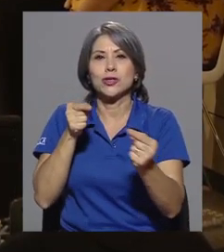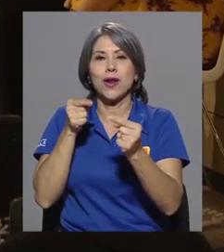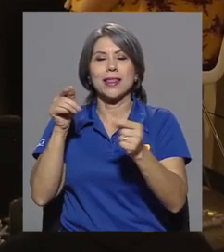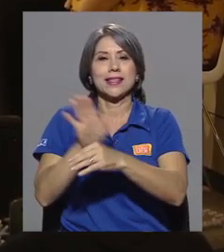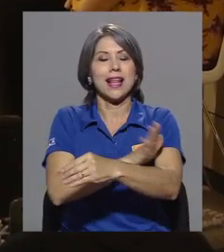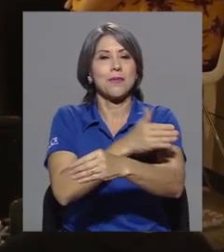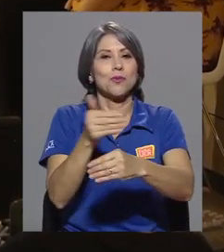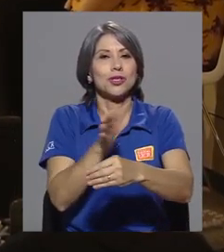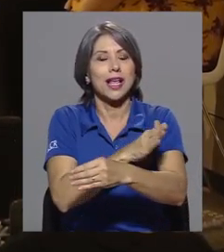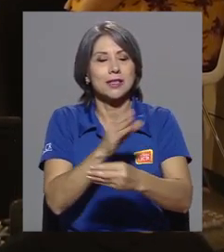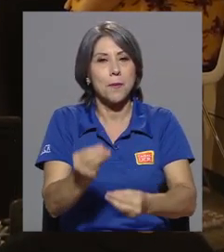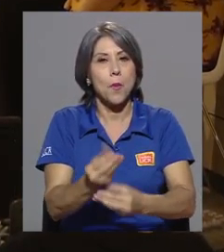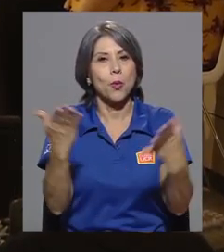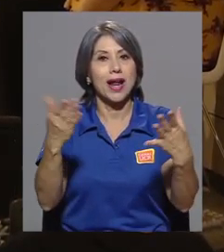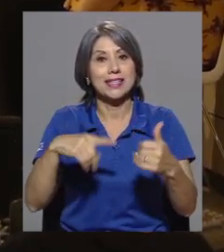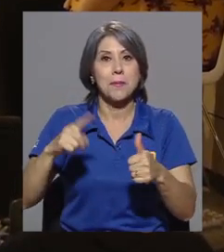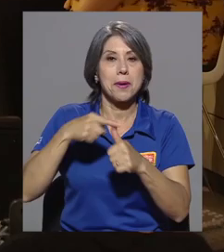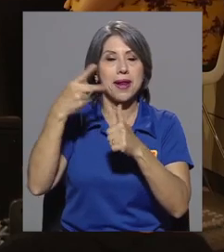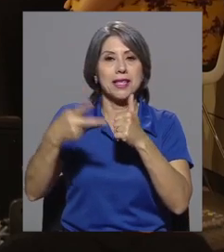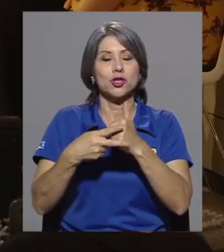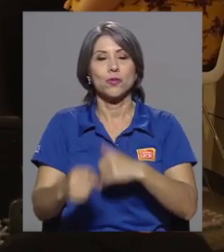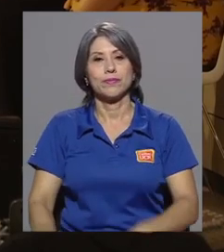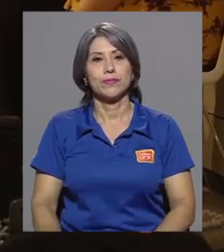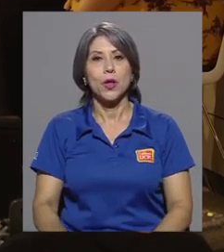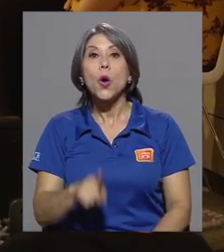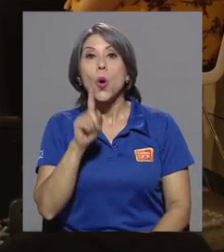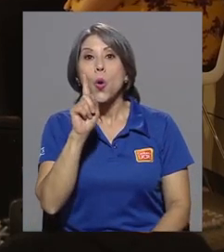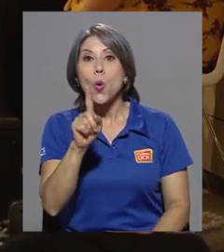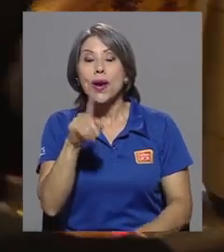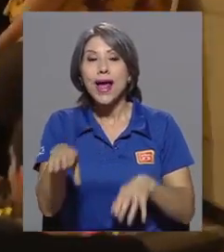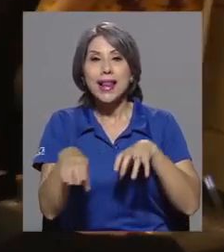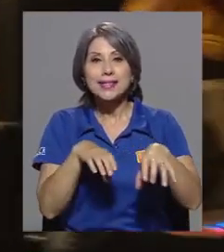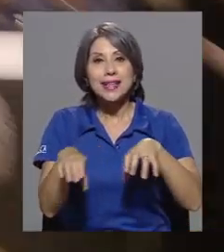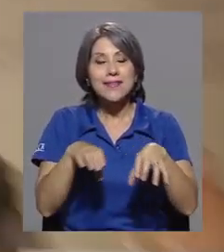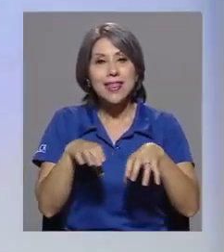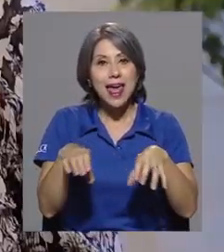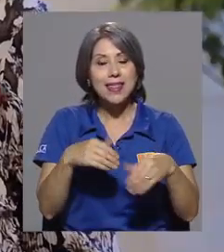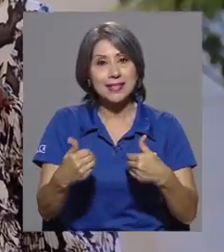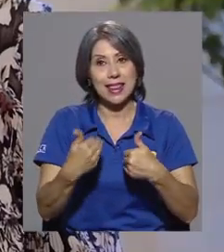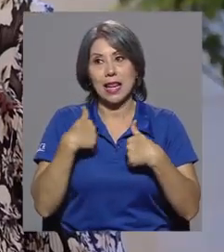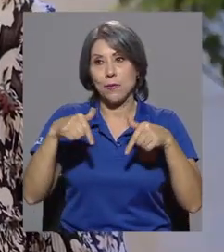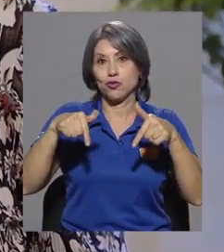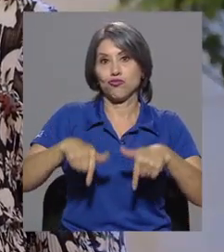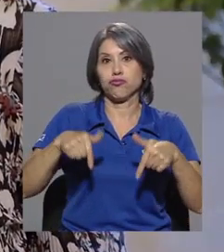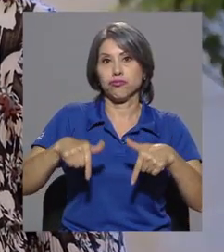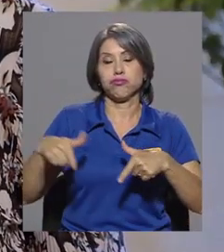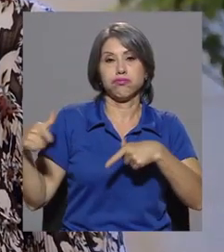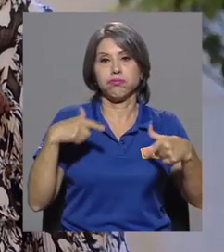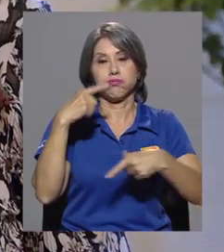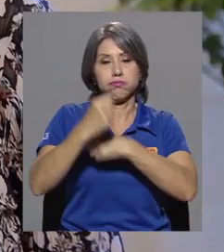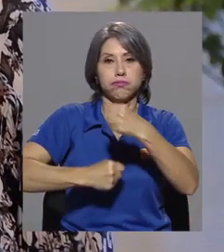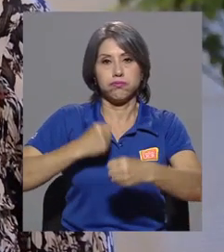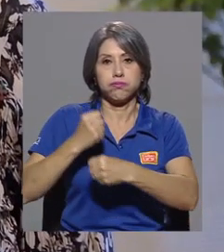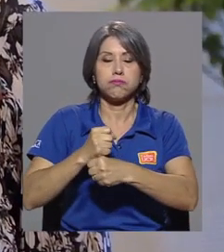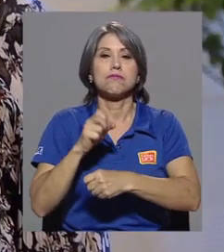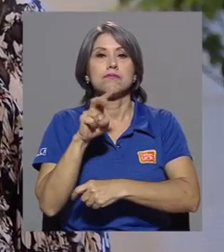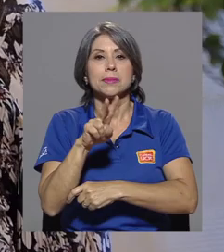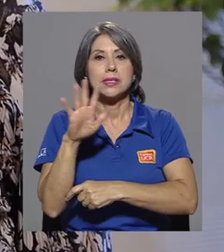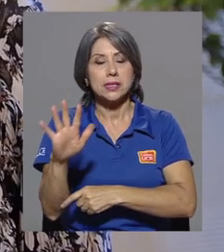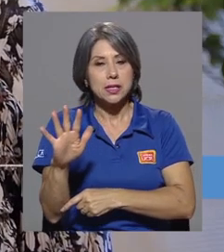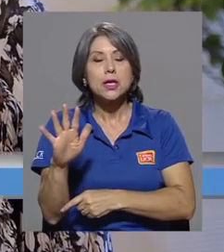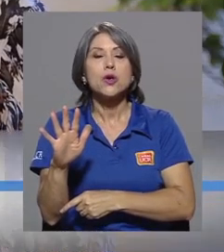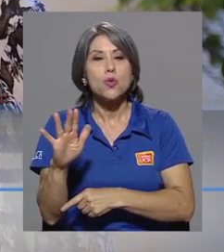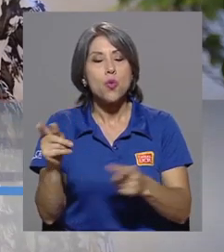edición. Una de las actividades que tenemos dentro de este 25 aniversario